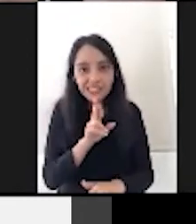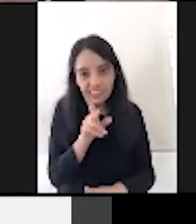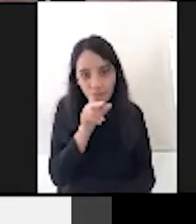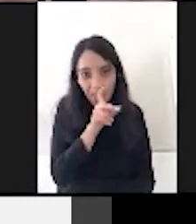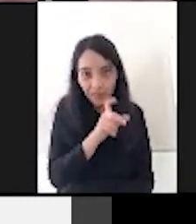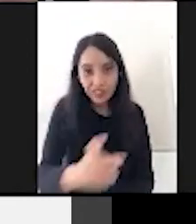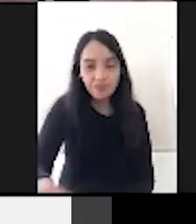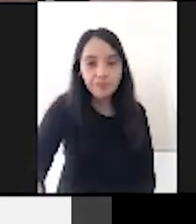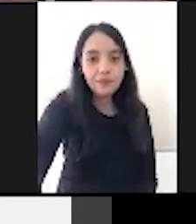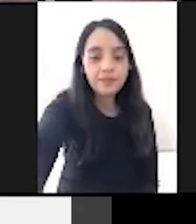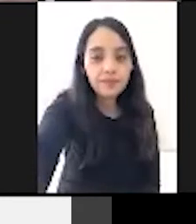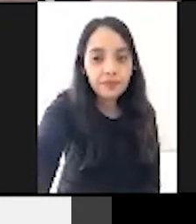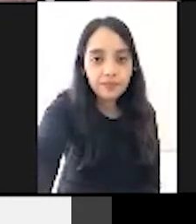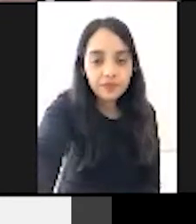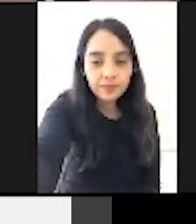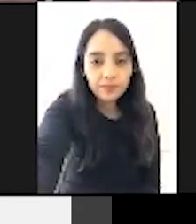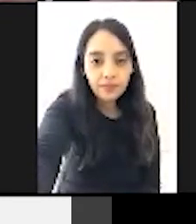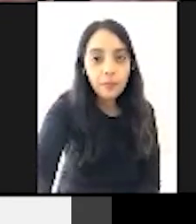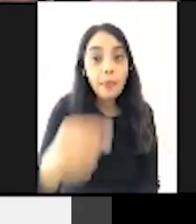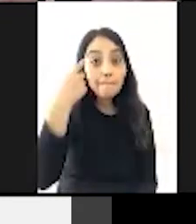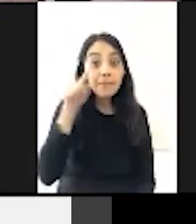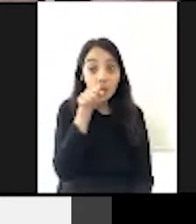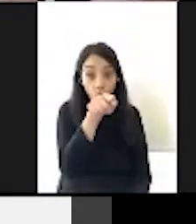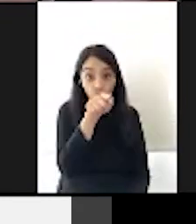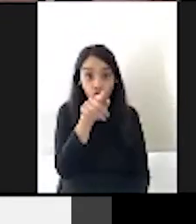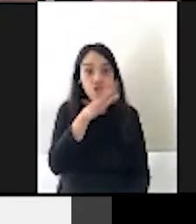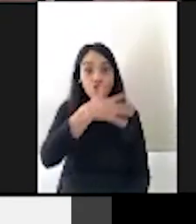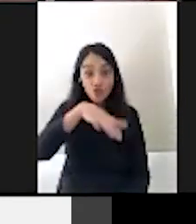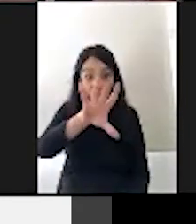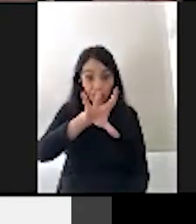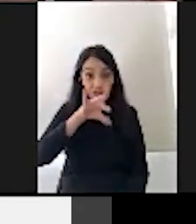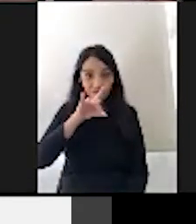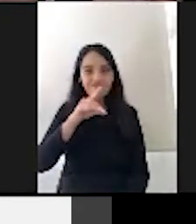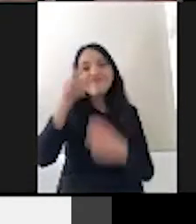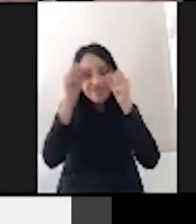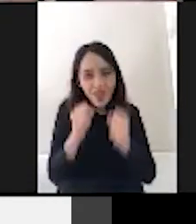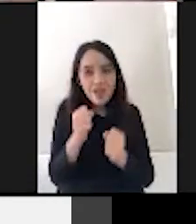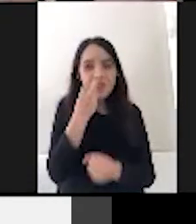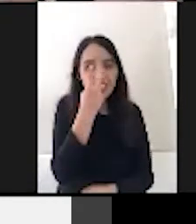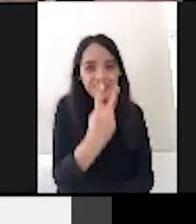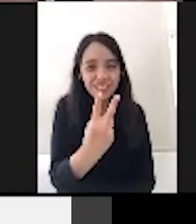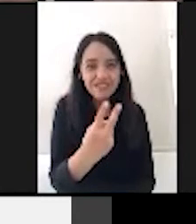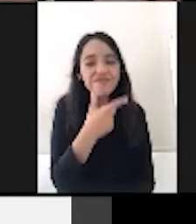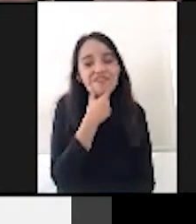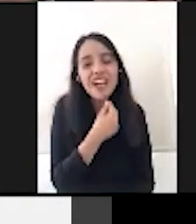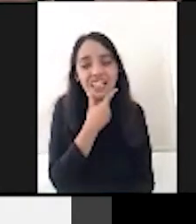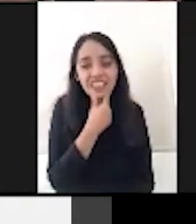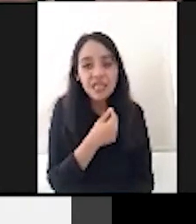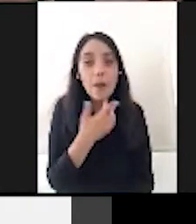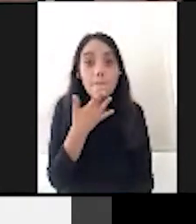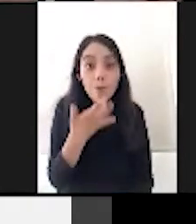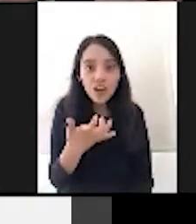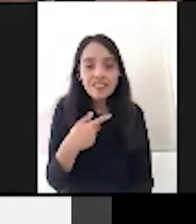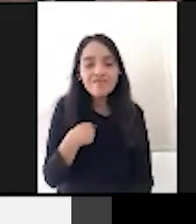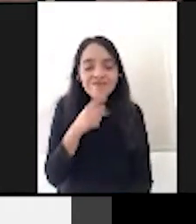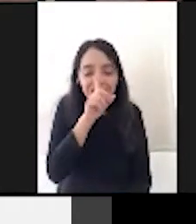Pero si uno de estos perros fuera nuestro perro, nuestro pastor alemán, estoy segura que podrían distinguirlo con facilidad, porque están muy familiarizados con